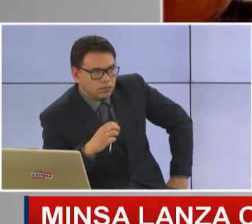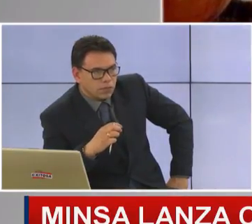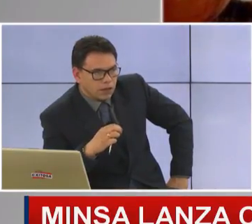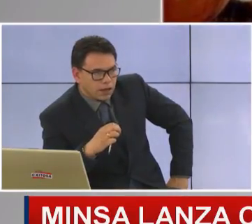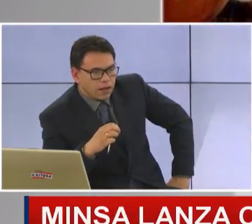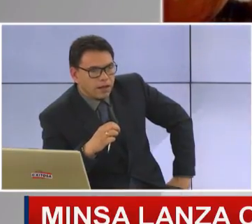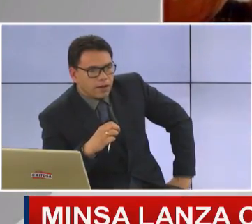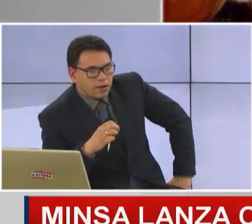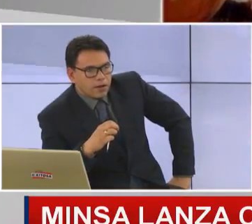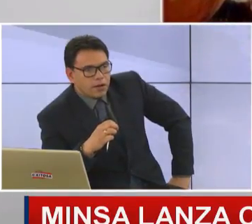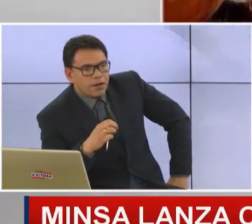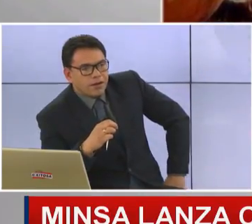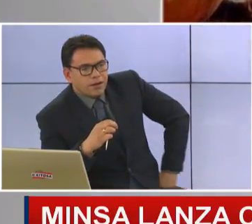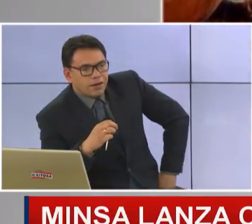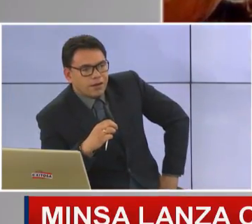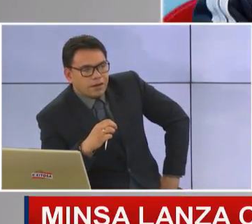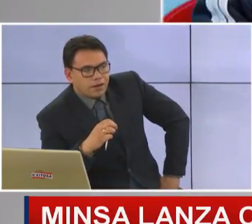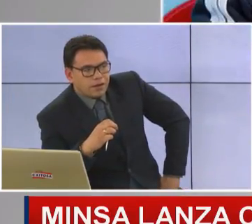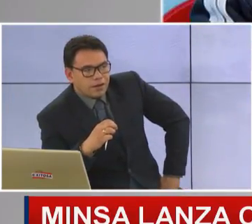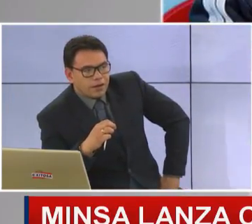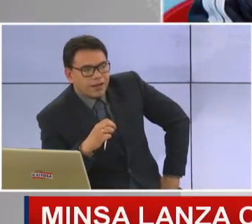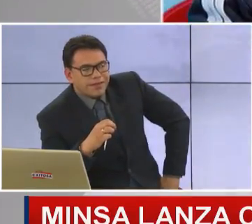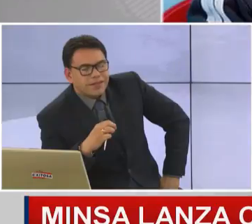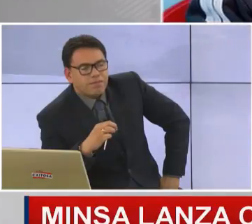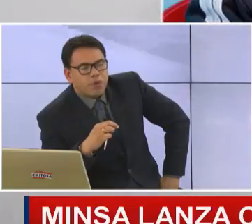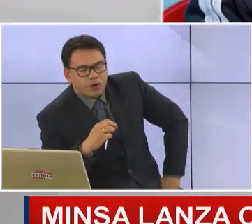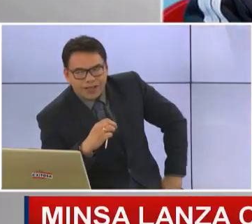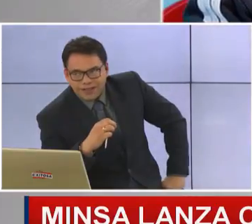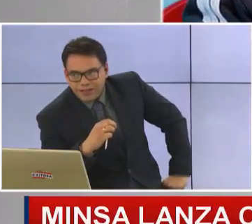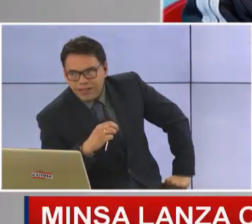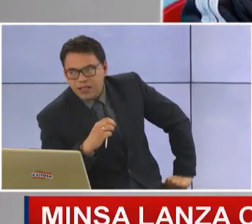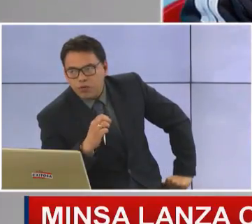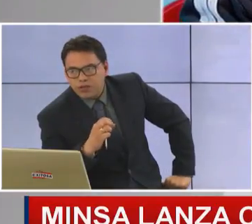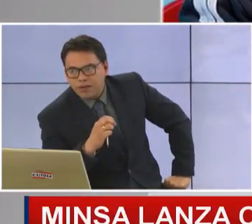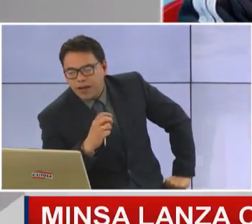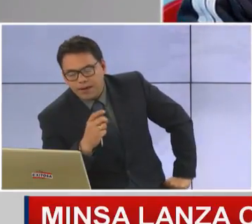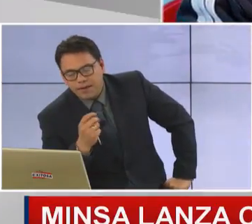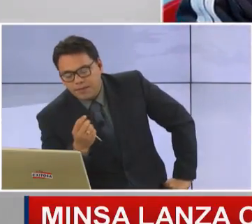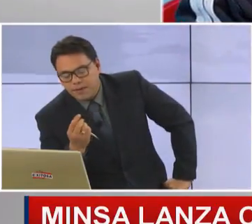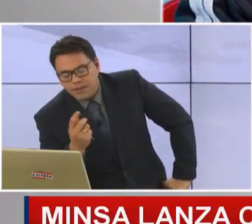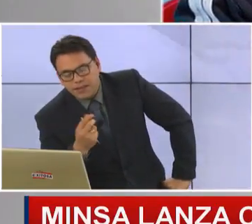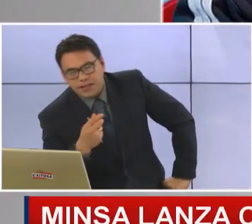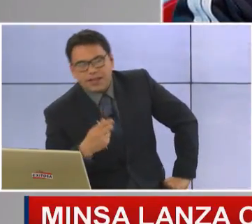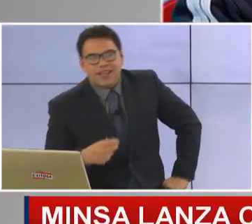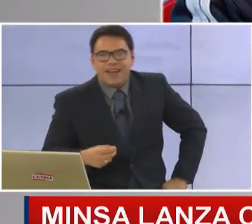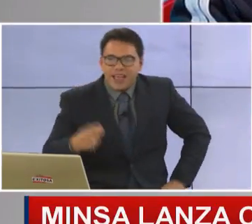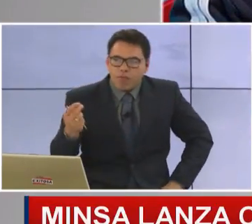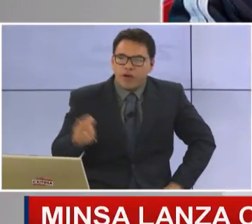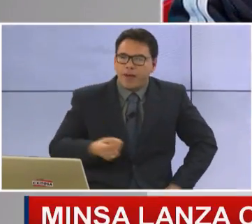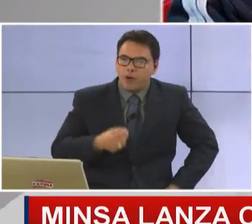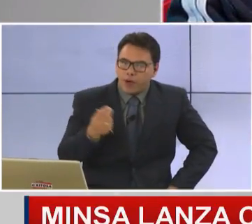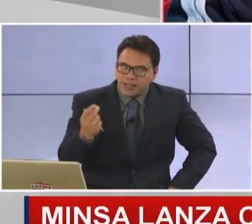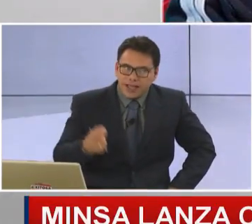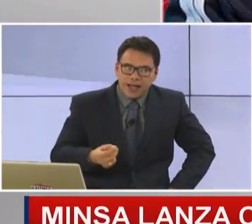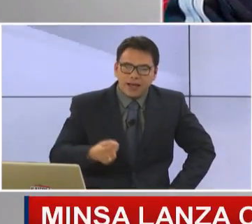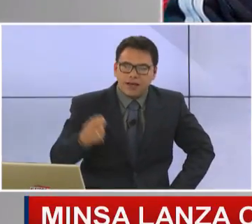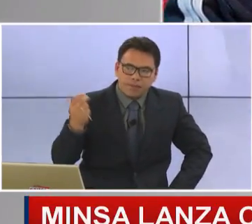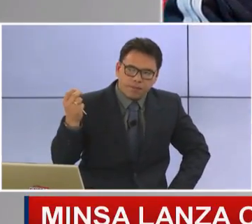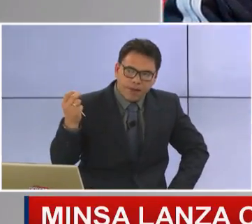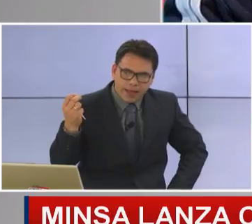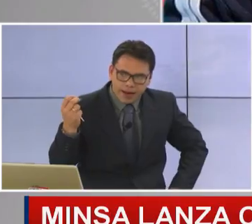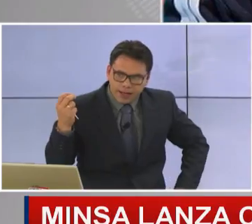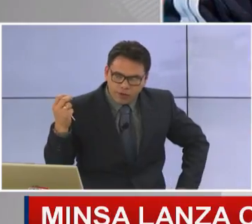jarabe. Yeah. Entonces, estamos haciendo el diagnóstico y viendo qué es lo que necesita el niño. Es importantísimo. Tenemos que